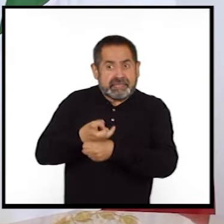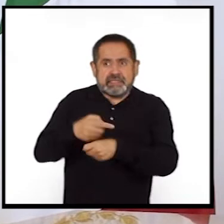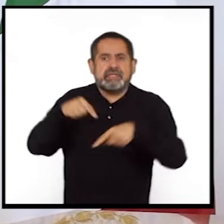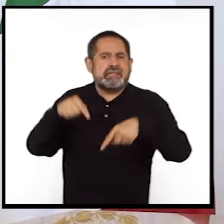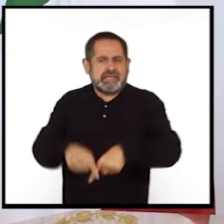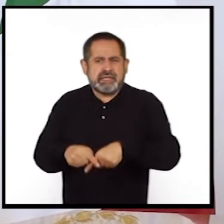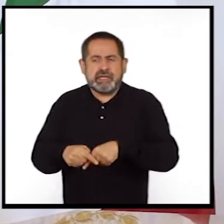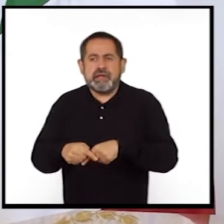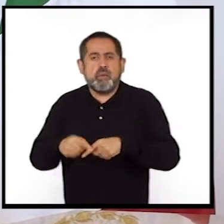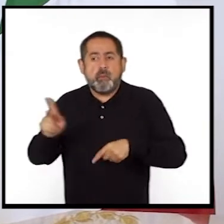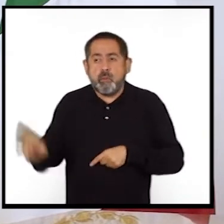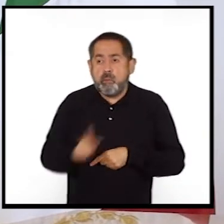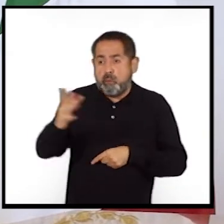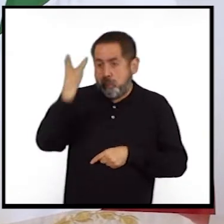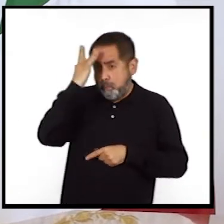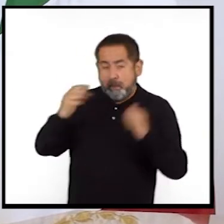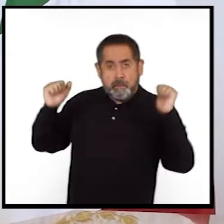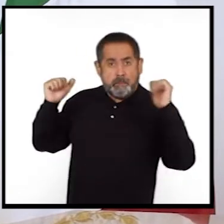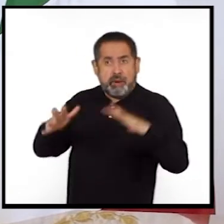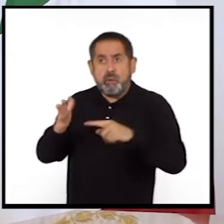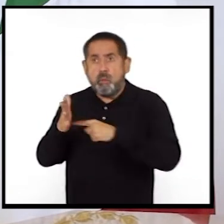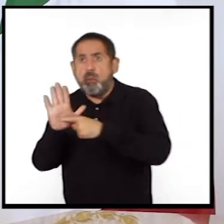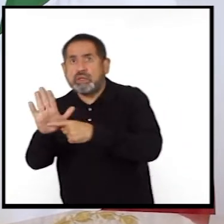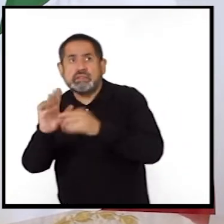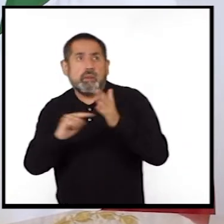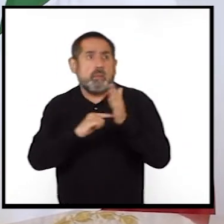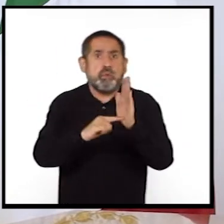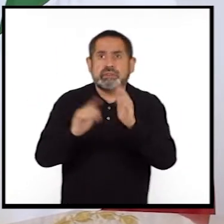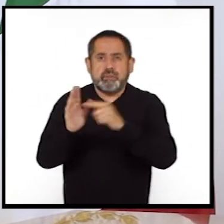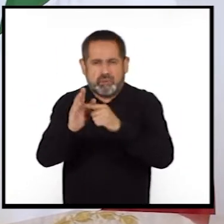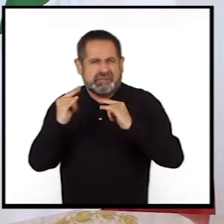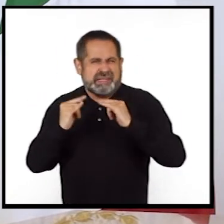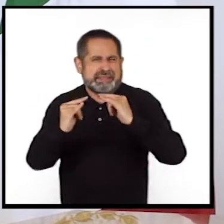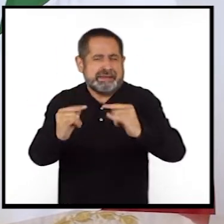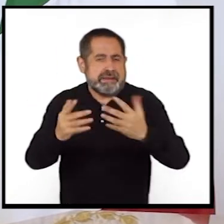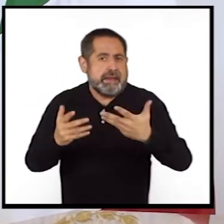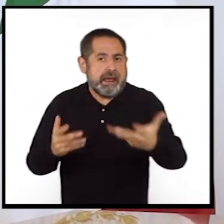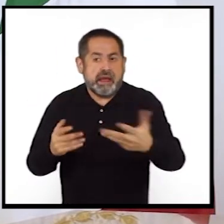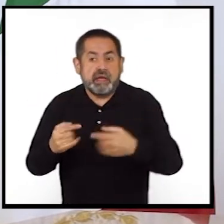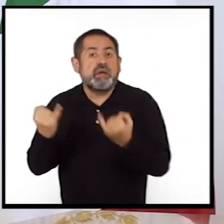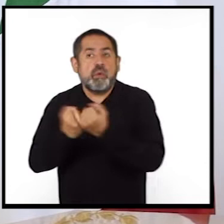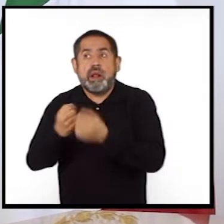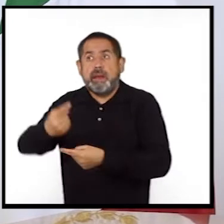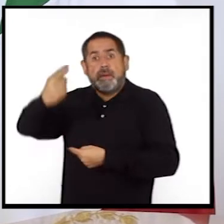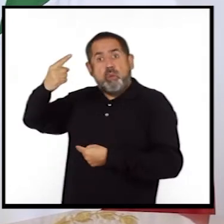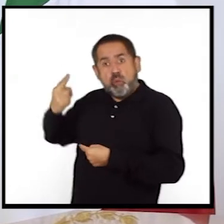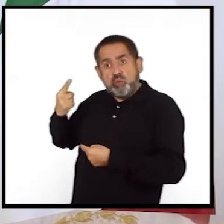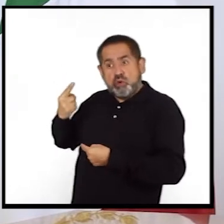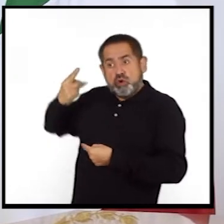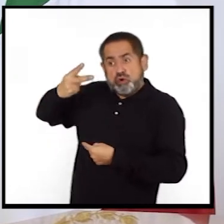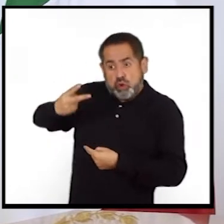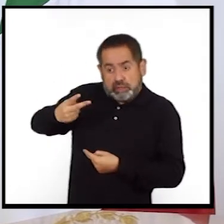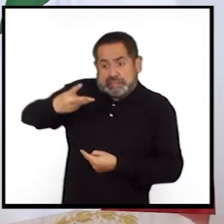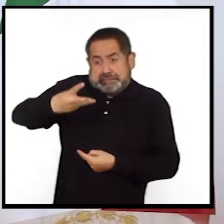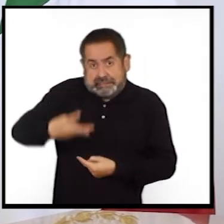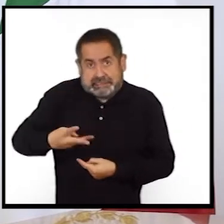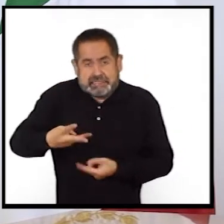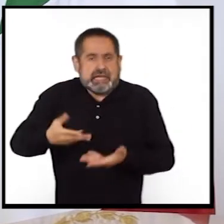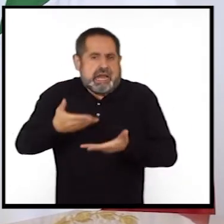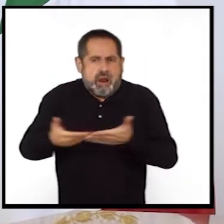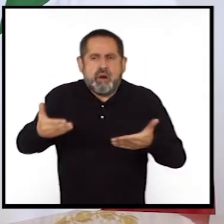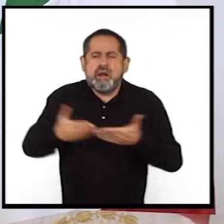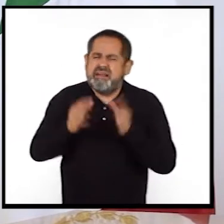edición del Tianguis de Pueblos Mágicos, que al igual que en sus dos pasadas ediciones,